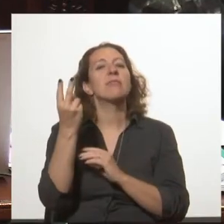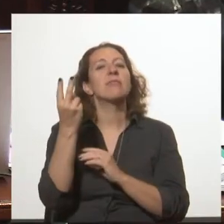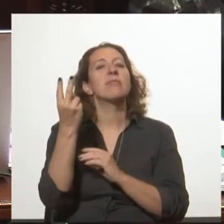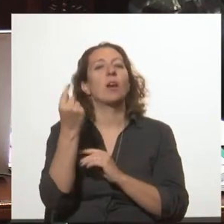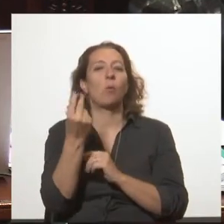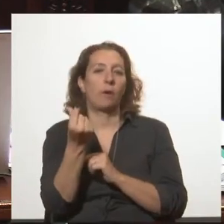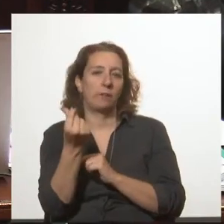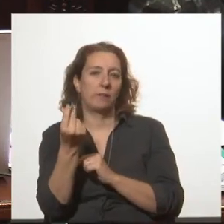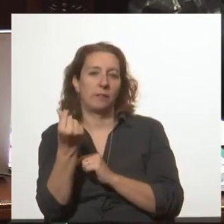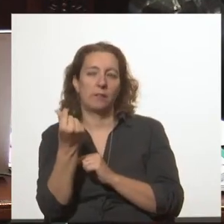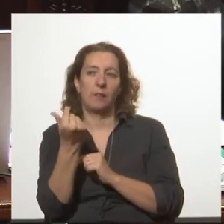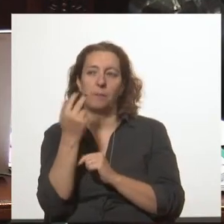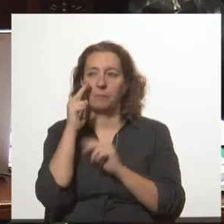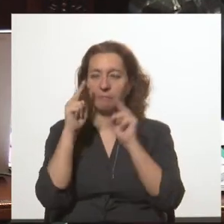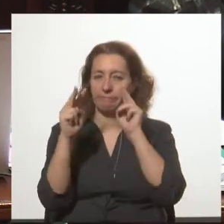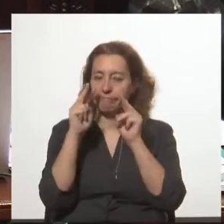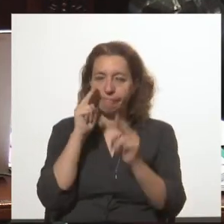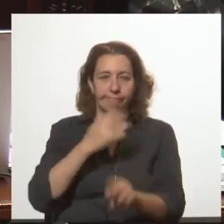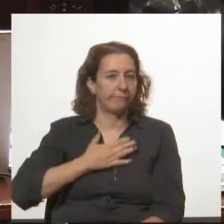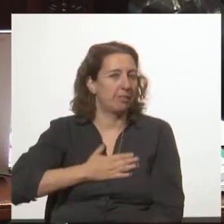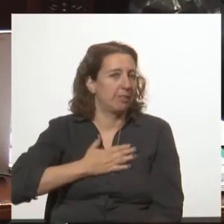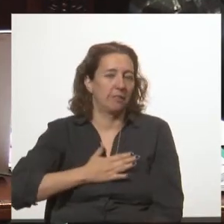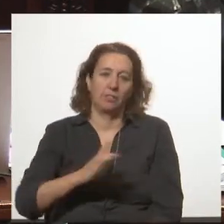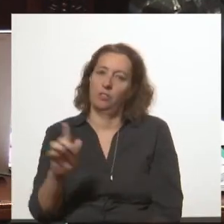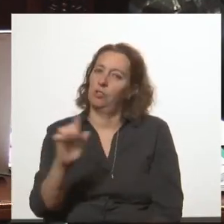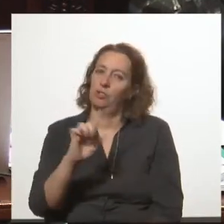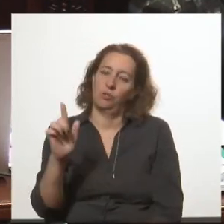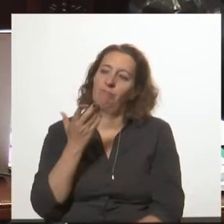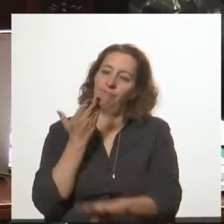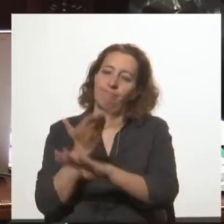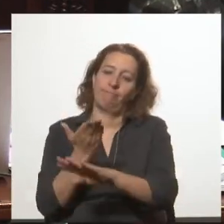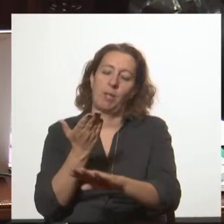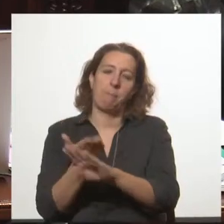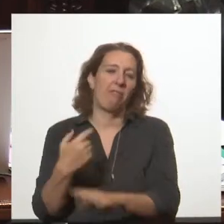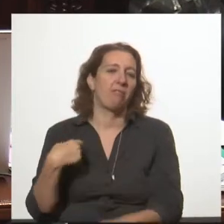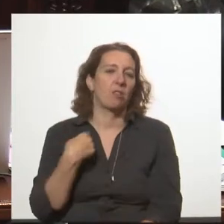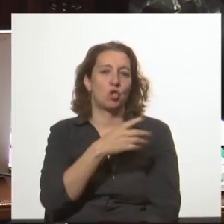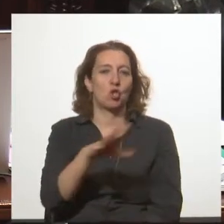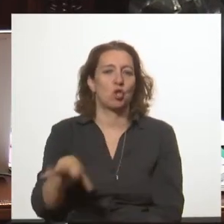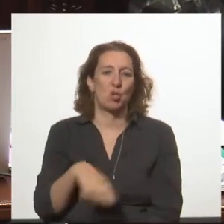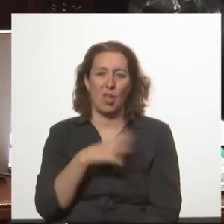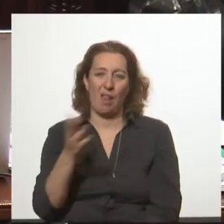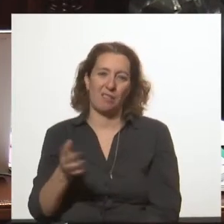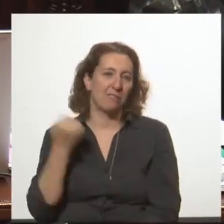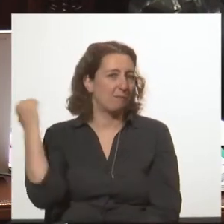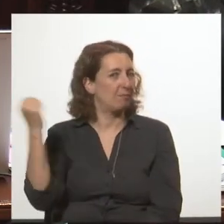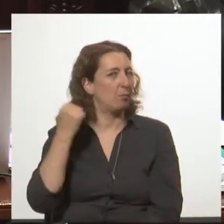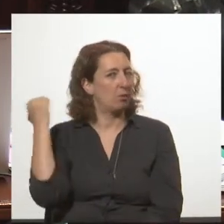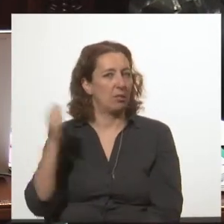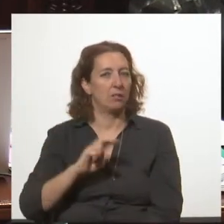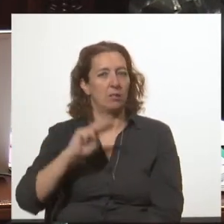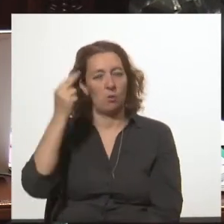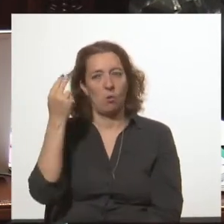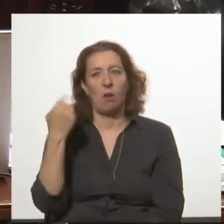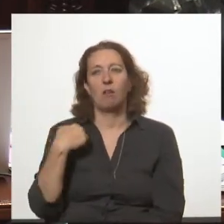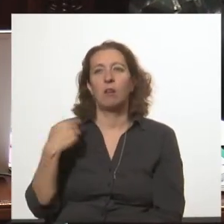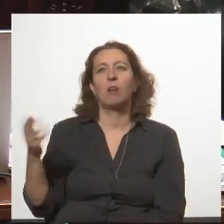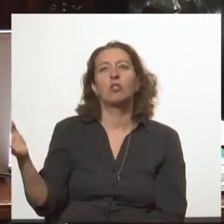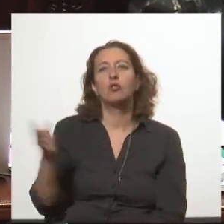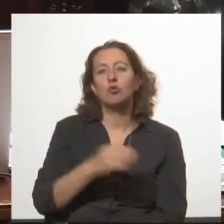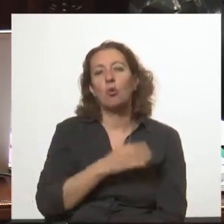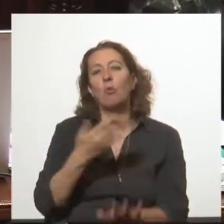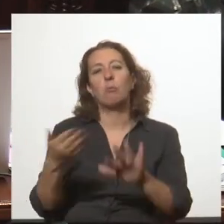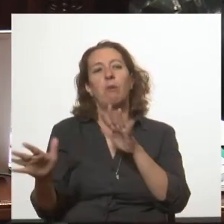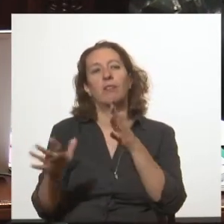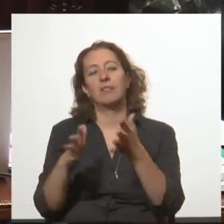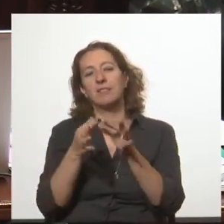las insatisfacciones de otras demandas sociales tan importantes en nuestro país en la que todo parece medirse